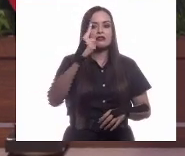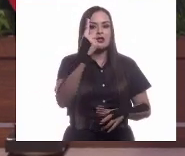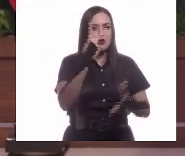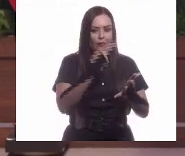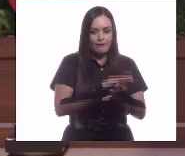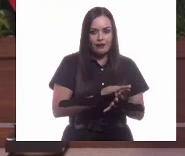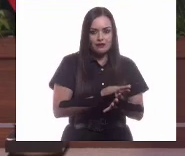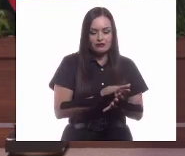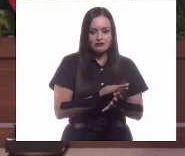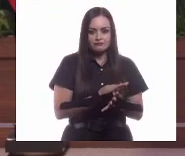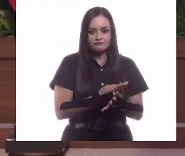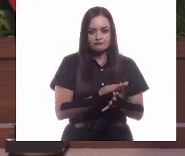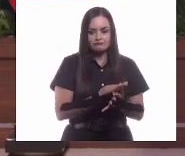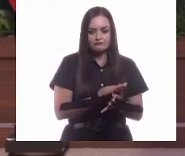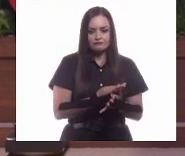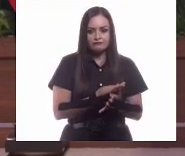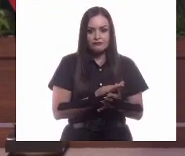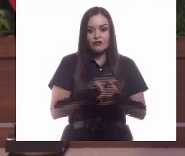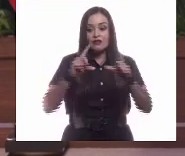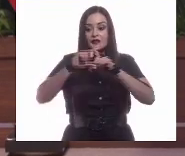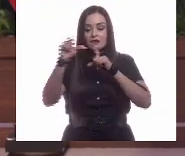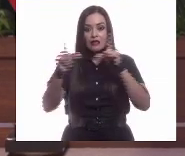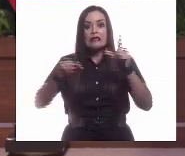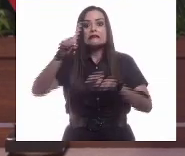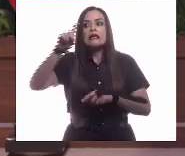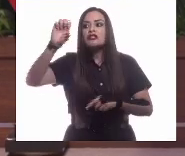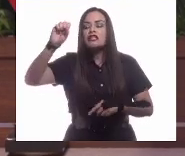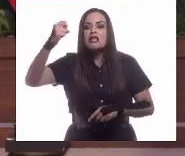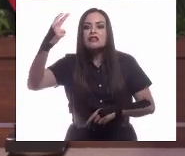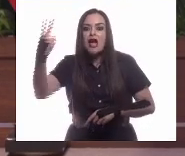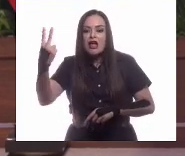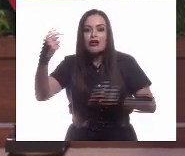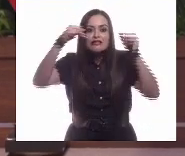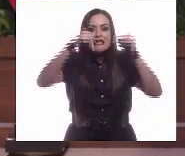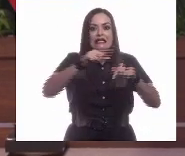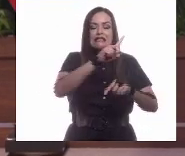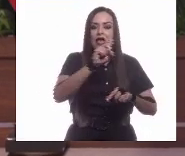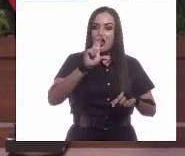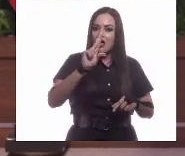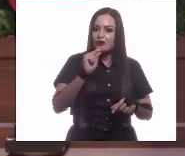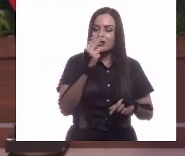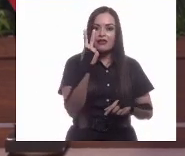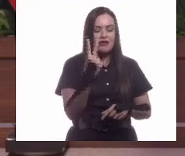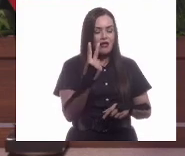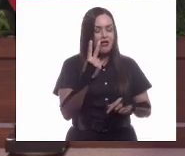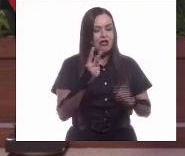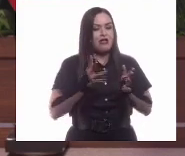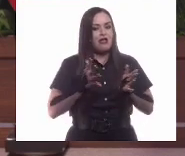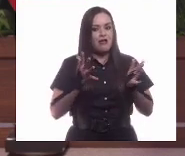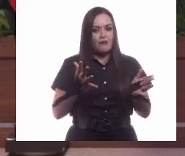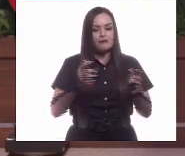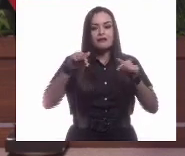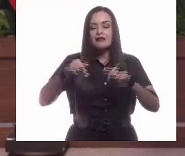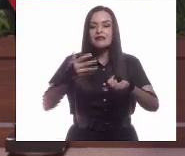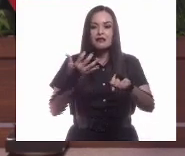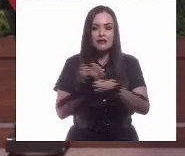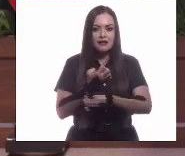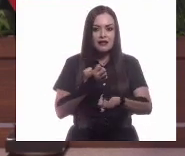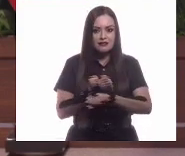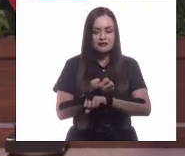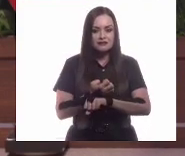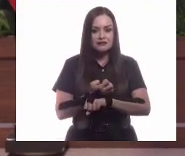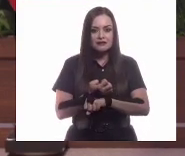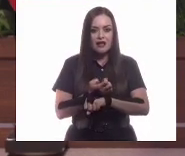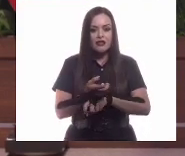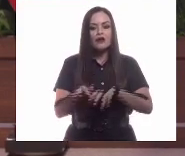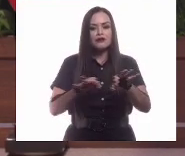contra 162 del promedio nacional. En otras palabras, aquí se hace más con menos. Somos el estado con menor pobreza laboral